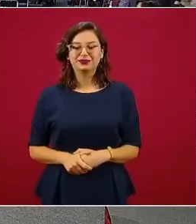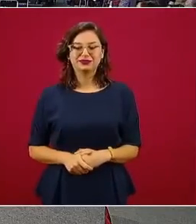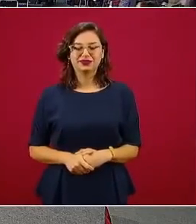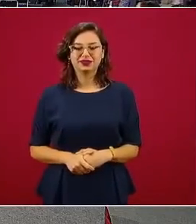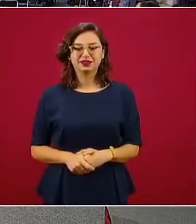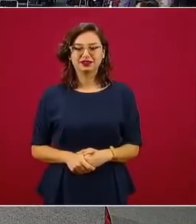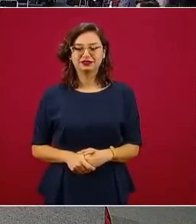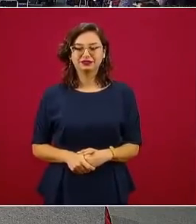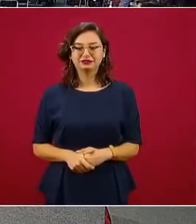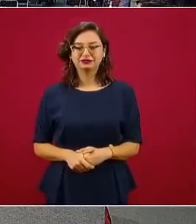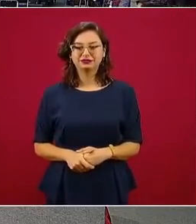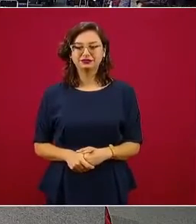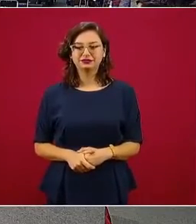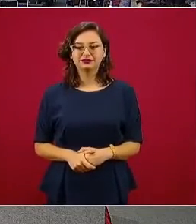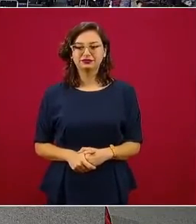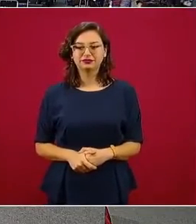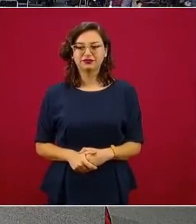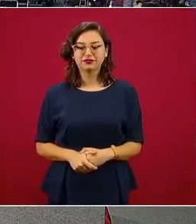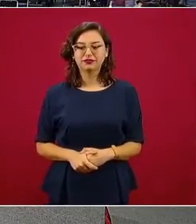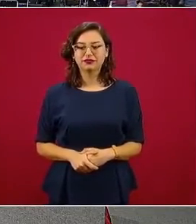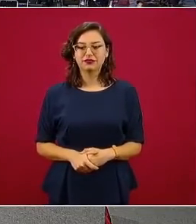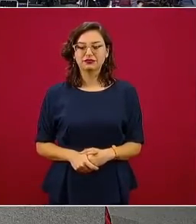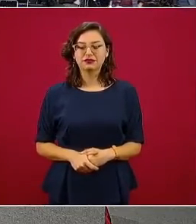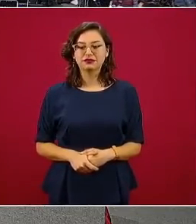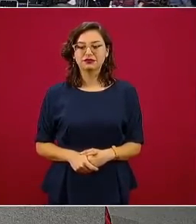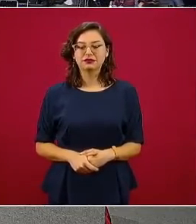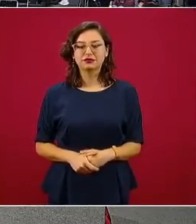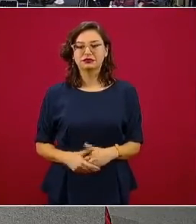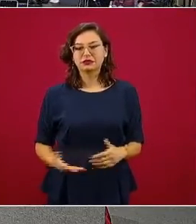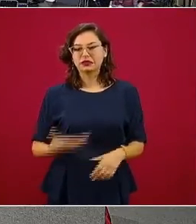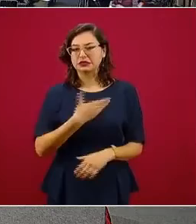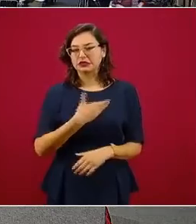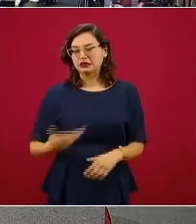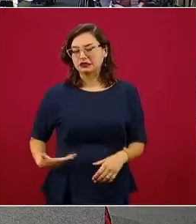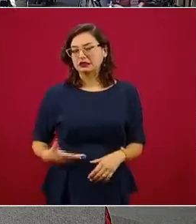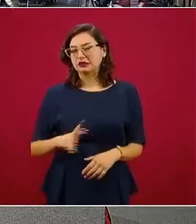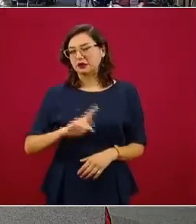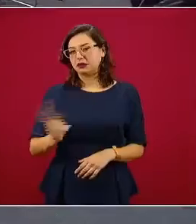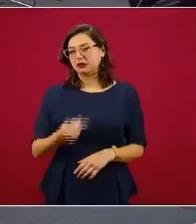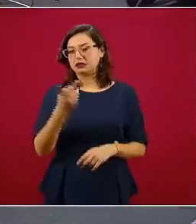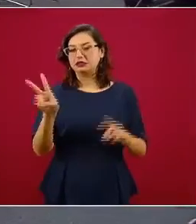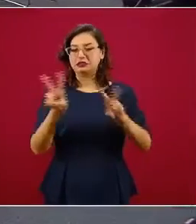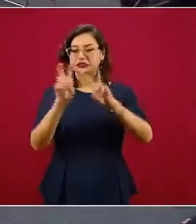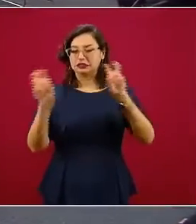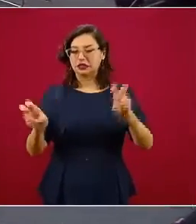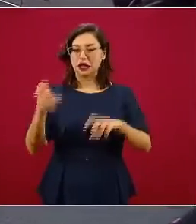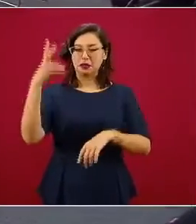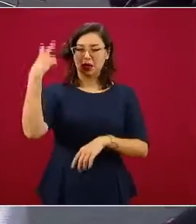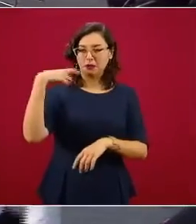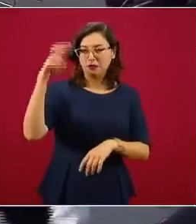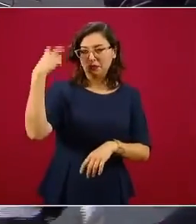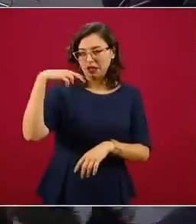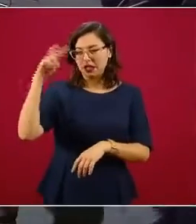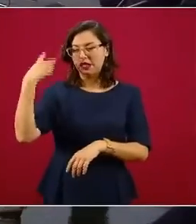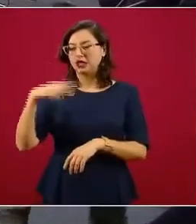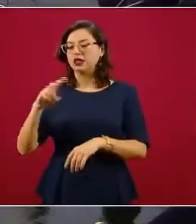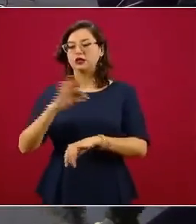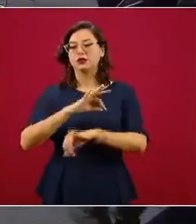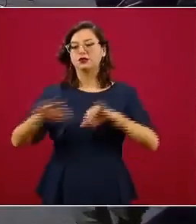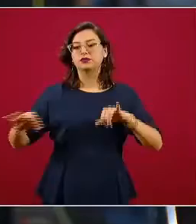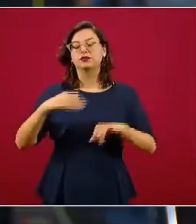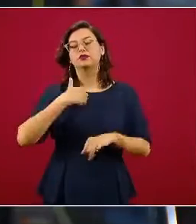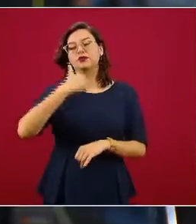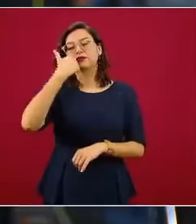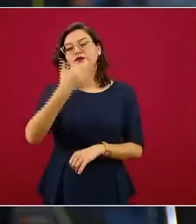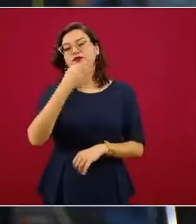Gracias, presidente. Para acabar con este tema de las giras de mi parte, ¿qué es lo que faltaría ya para que sea definitivo o ya